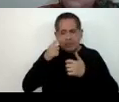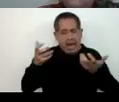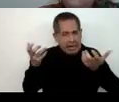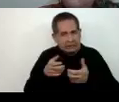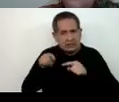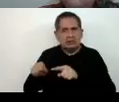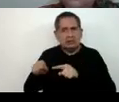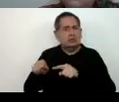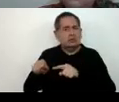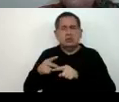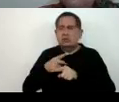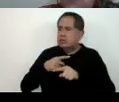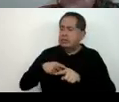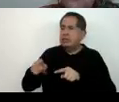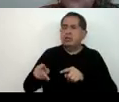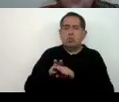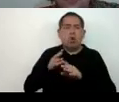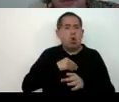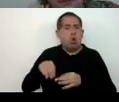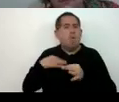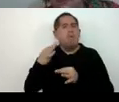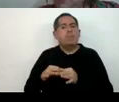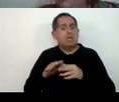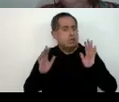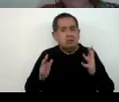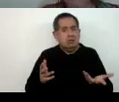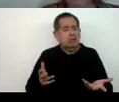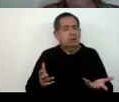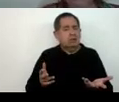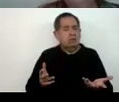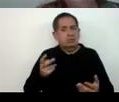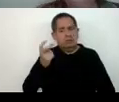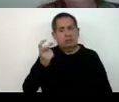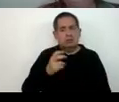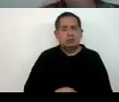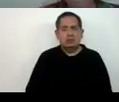y ellos tienen que cumplirlos, ¿no?